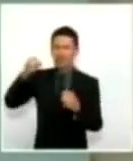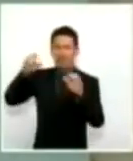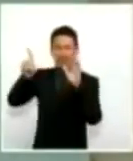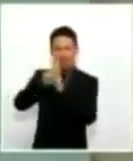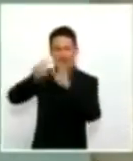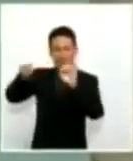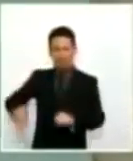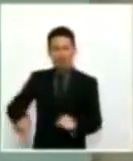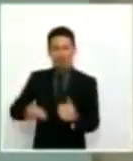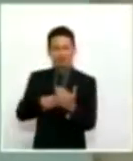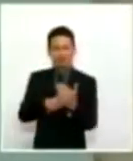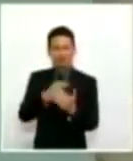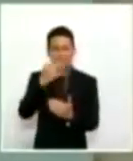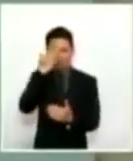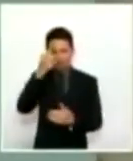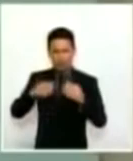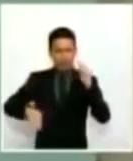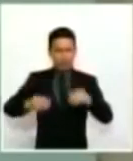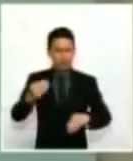No aceptamos, ministros,